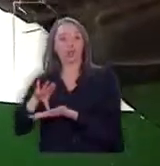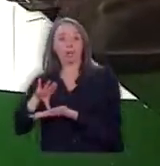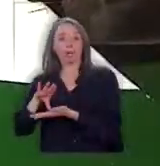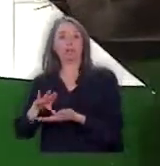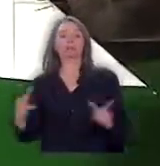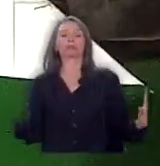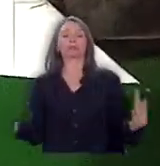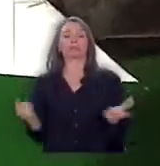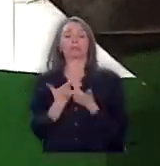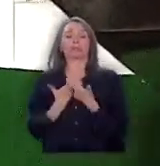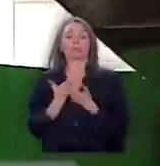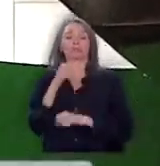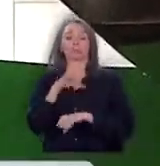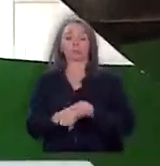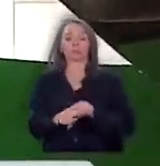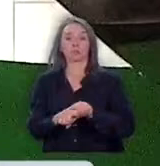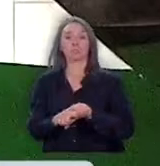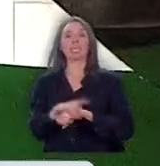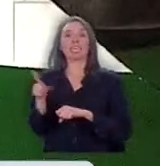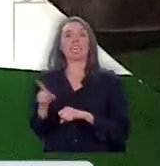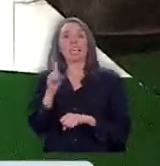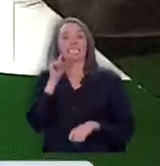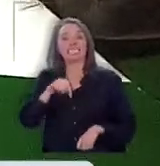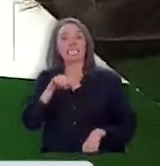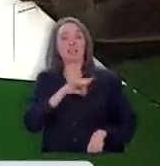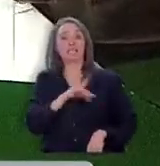también fue detenido estaba